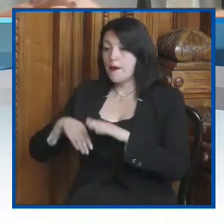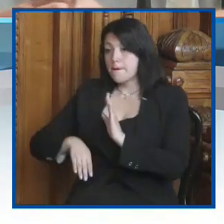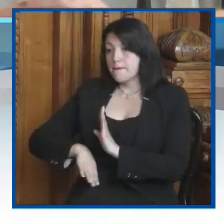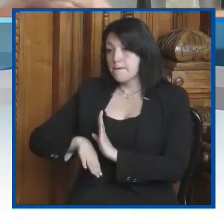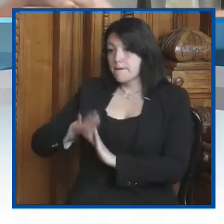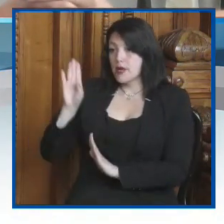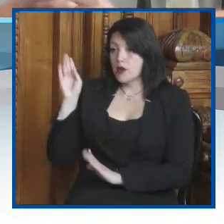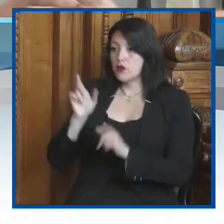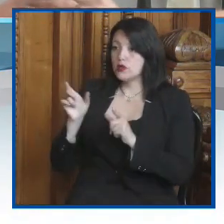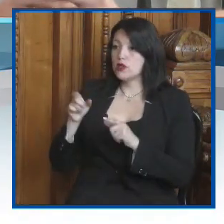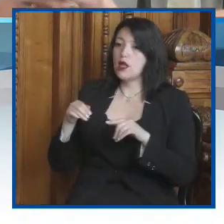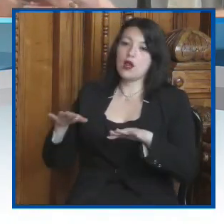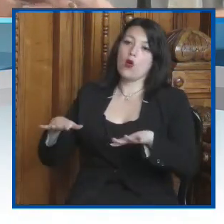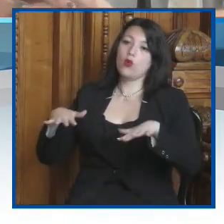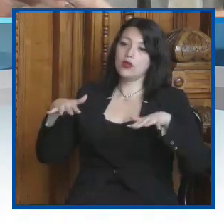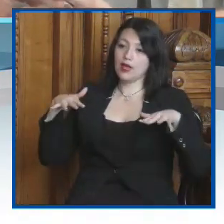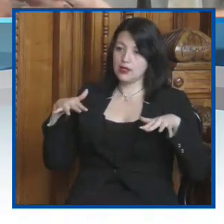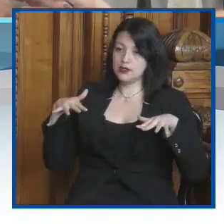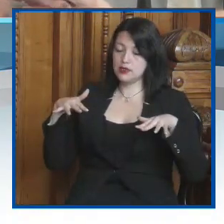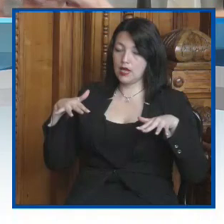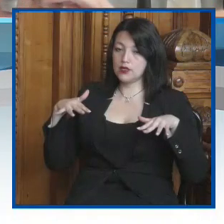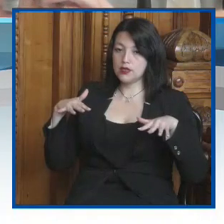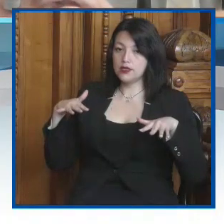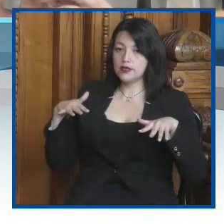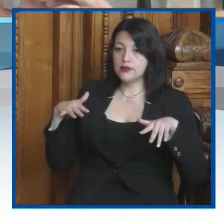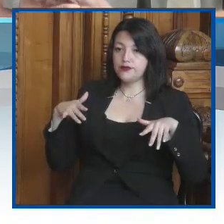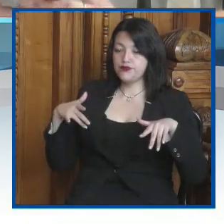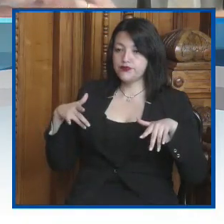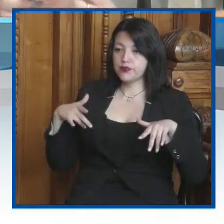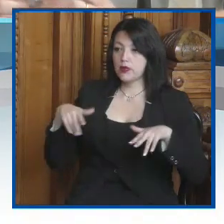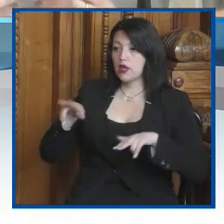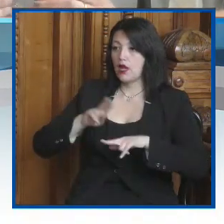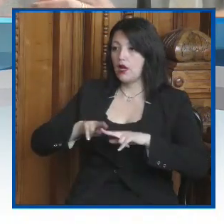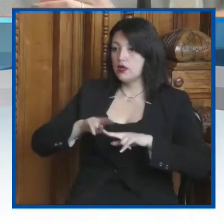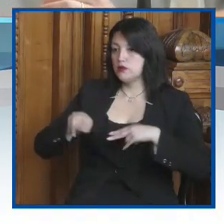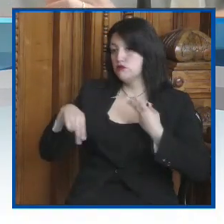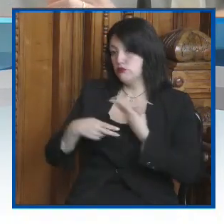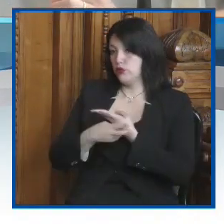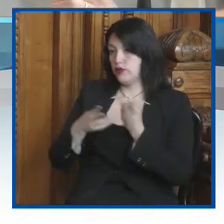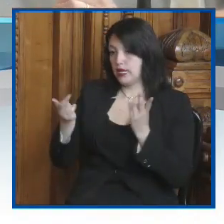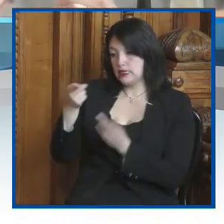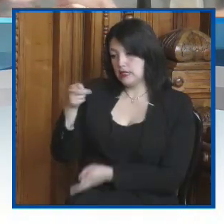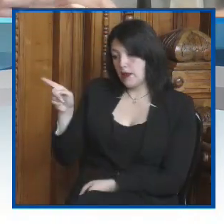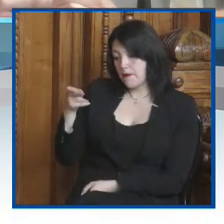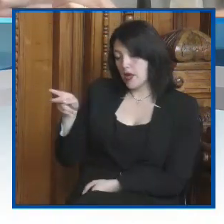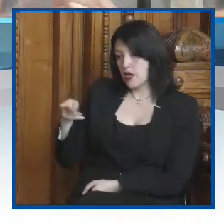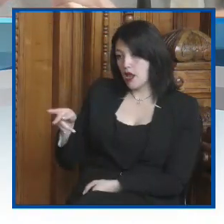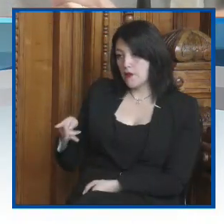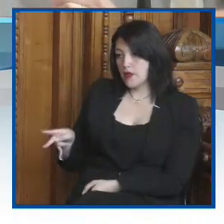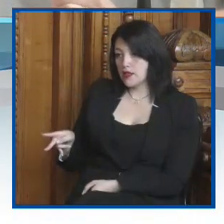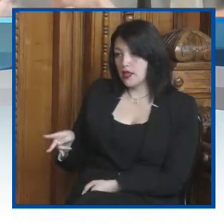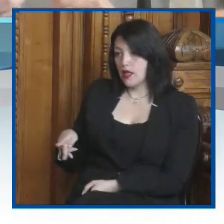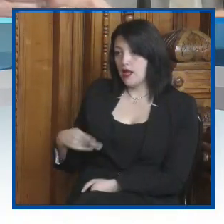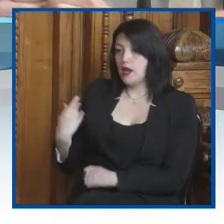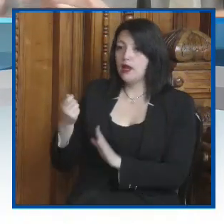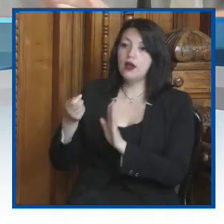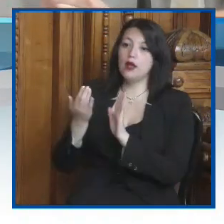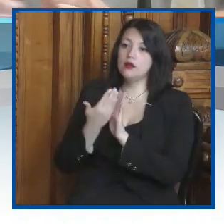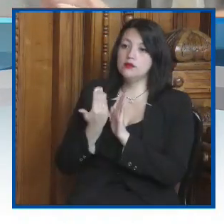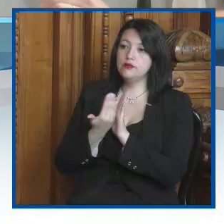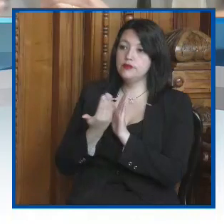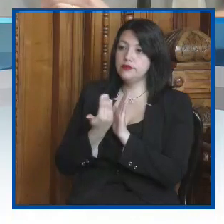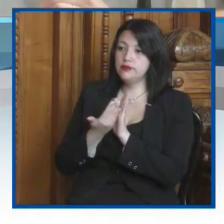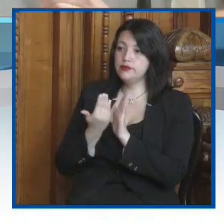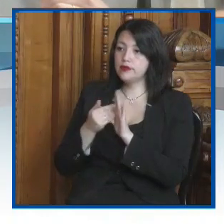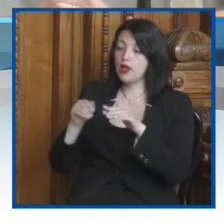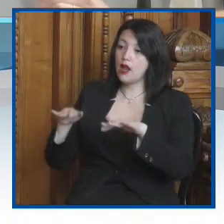cosas se resuelven en audiencia, con lo cual lo que hacemos es publicar semanalmente la agenda, las